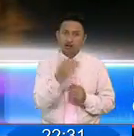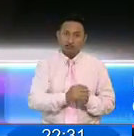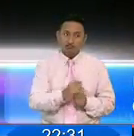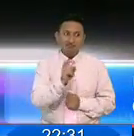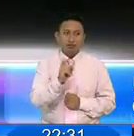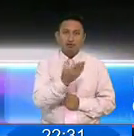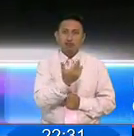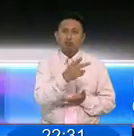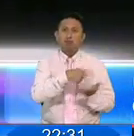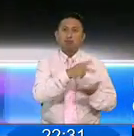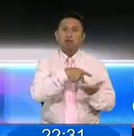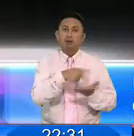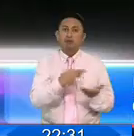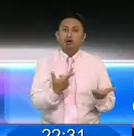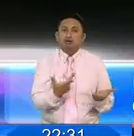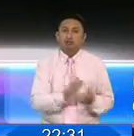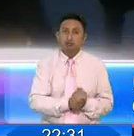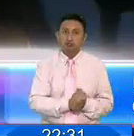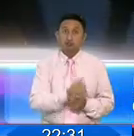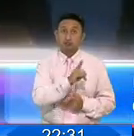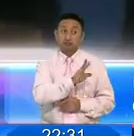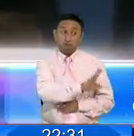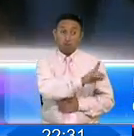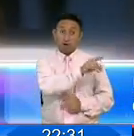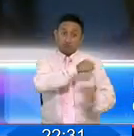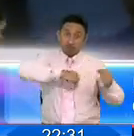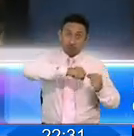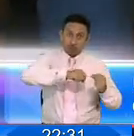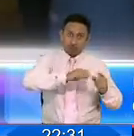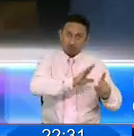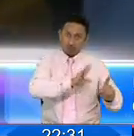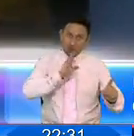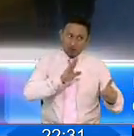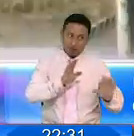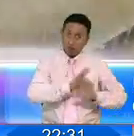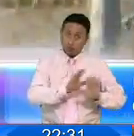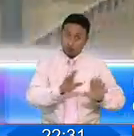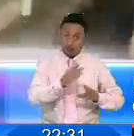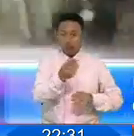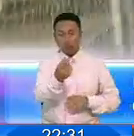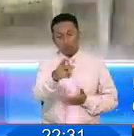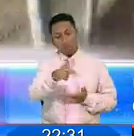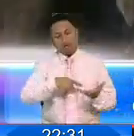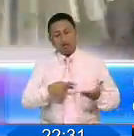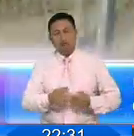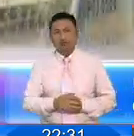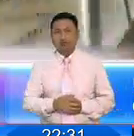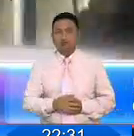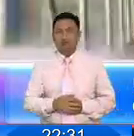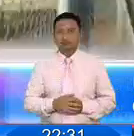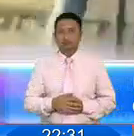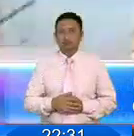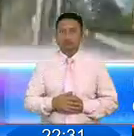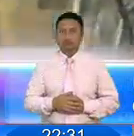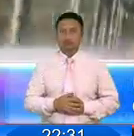exigían dinero a cambio de no atentar contra la vida del pariente privado de la libertad.